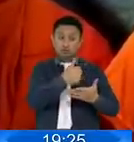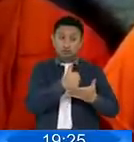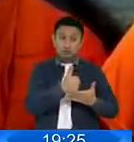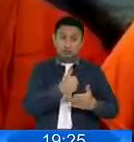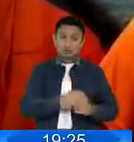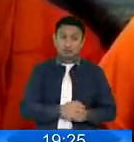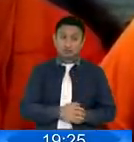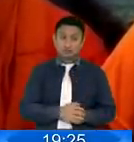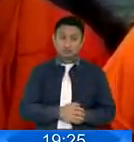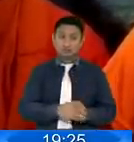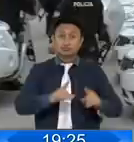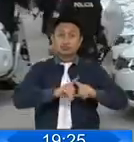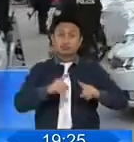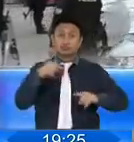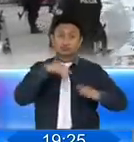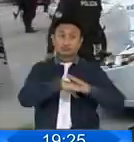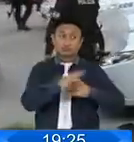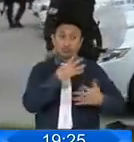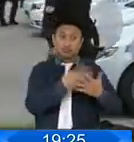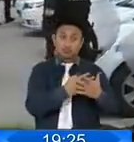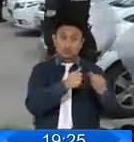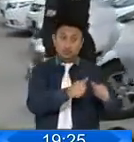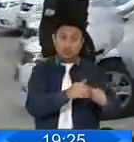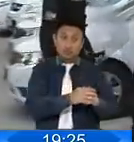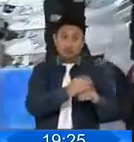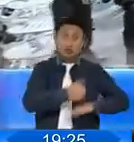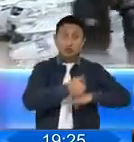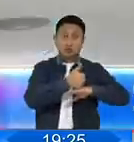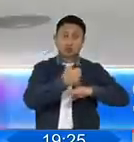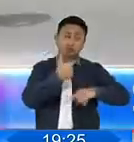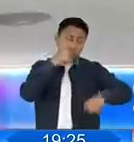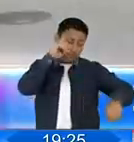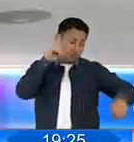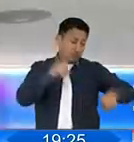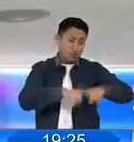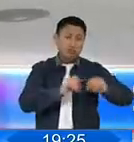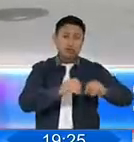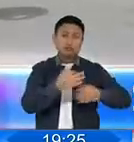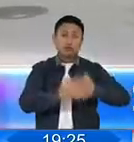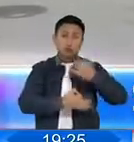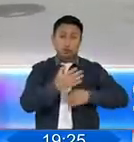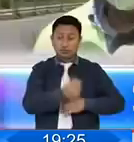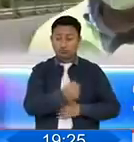siguen detenidos. Esta fue aceptada por las autoridades y se combinará al juez a revisar las mismas. Le va a hacer conocer al